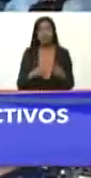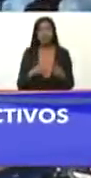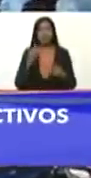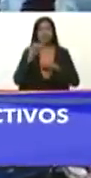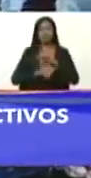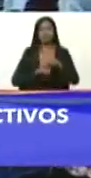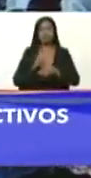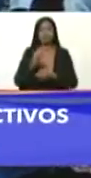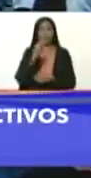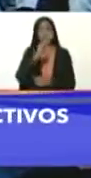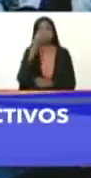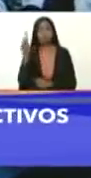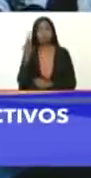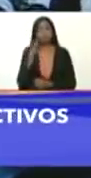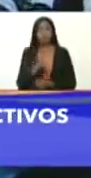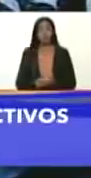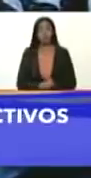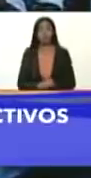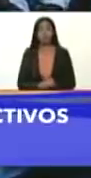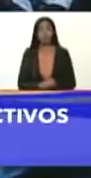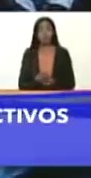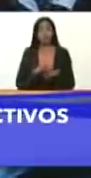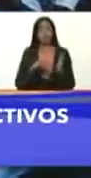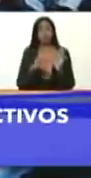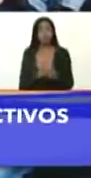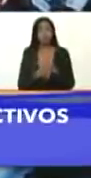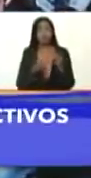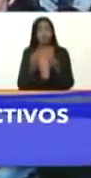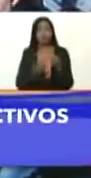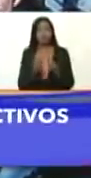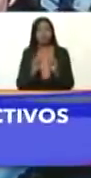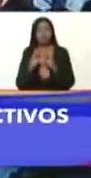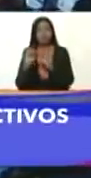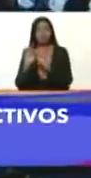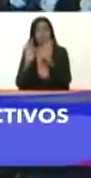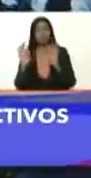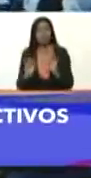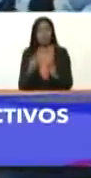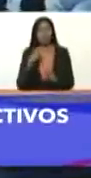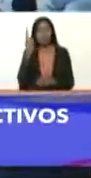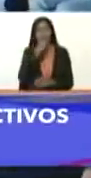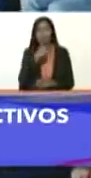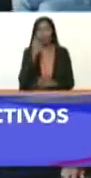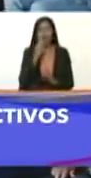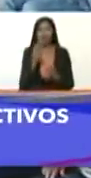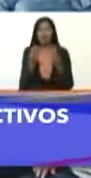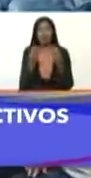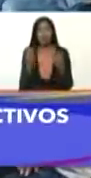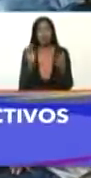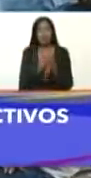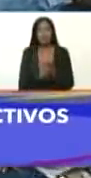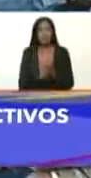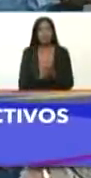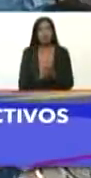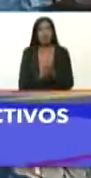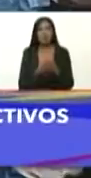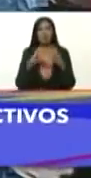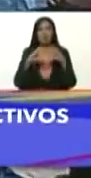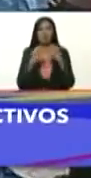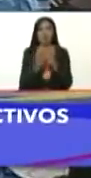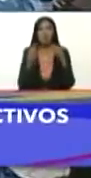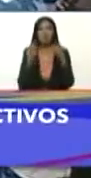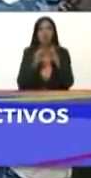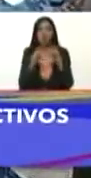siglo XXI. Y hay que hacerlo así. Yo aquí veo la cara de muchos amigos, compañeros, hermanos de clase, que